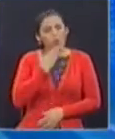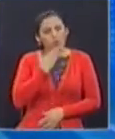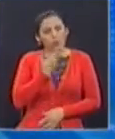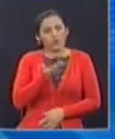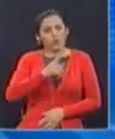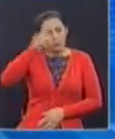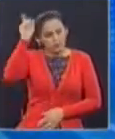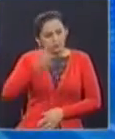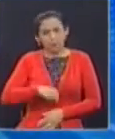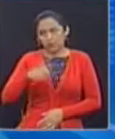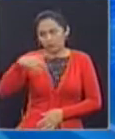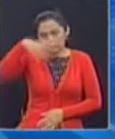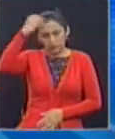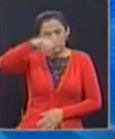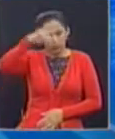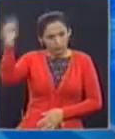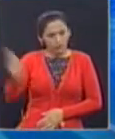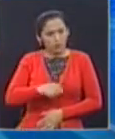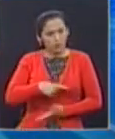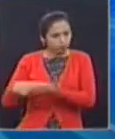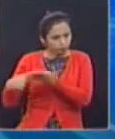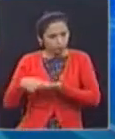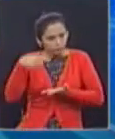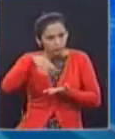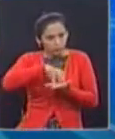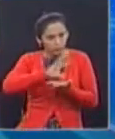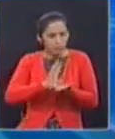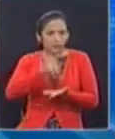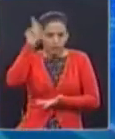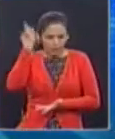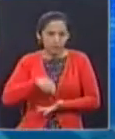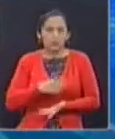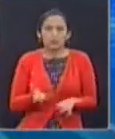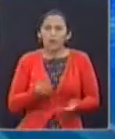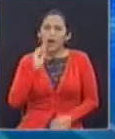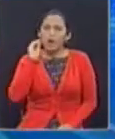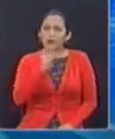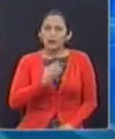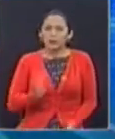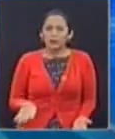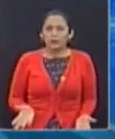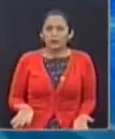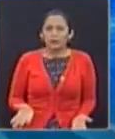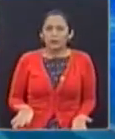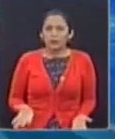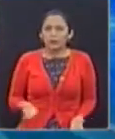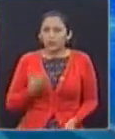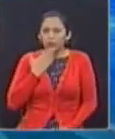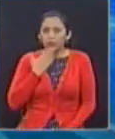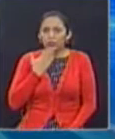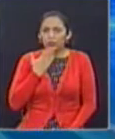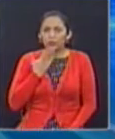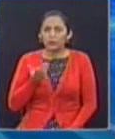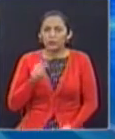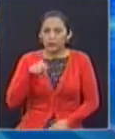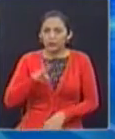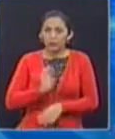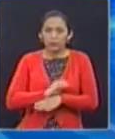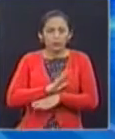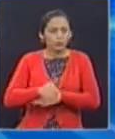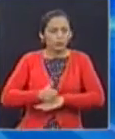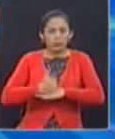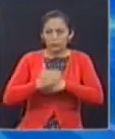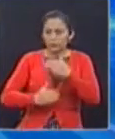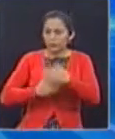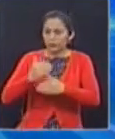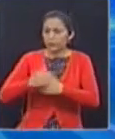un juicio político como debe ser en la Asamblea, que se reactive y que el Ecuador pueda tener un proceso transparente. Gracias, gracias,